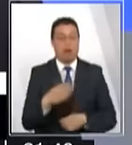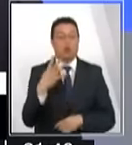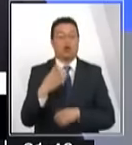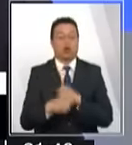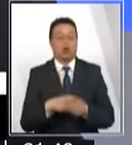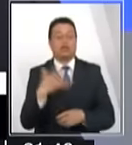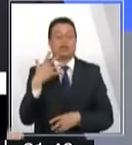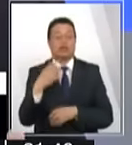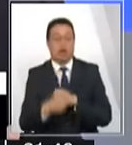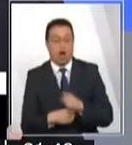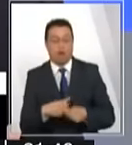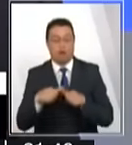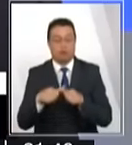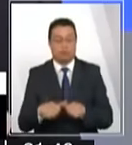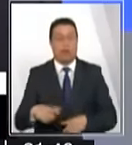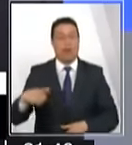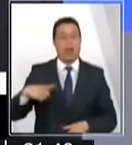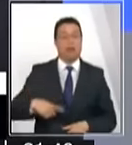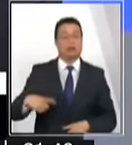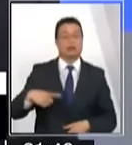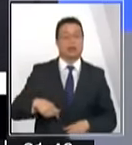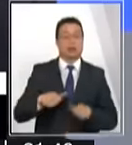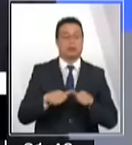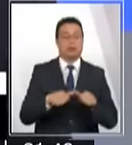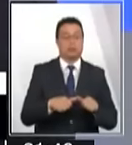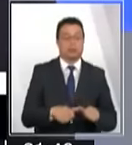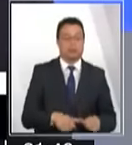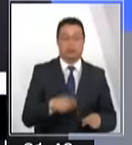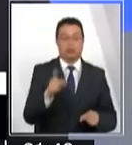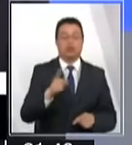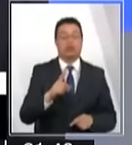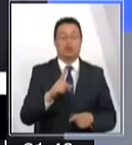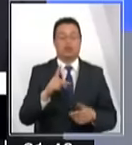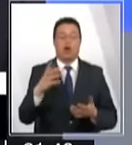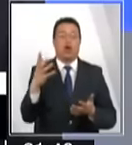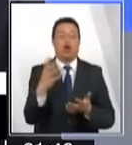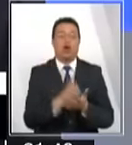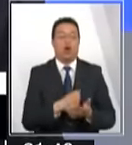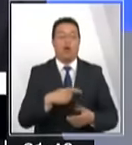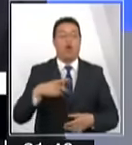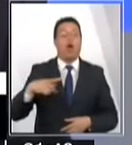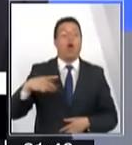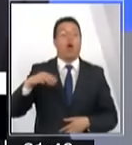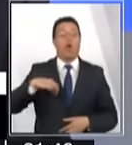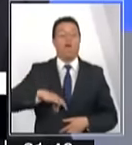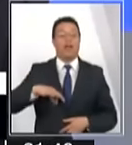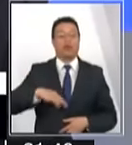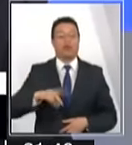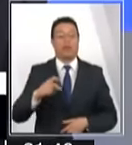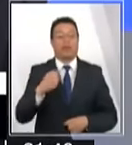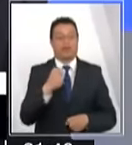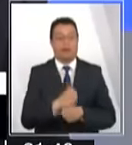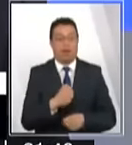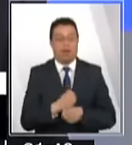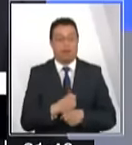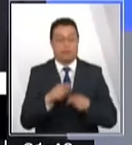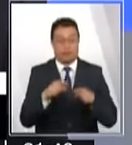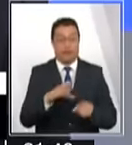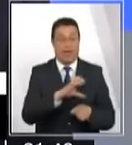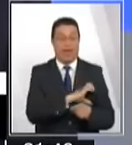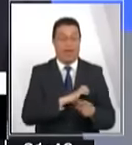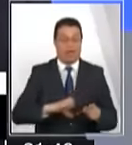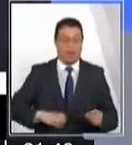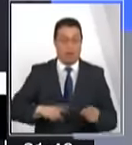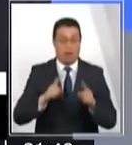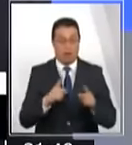5 años con licencias médicas y y y y no se logra la jubilación del trabajador Entonces ese eh el estado tiene que haber una